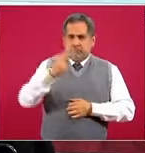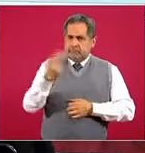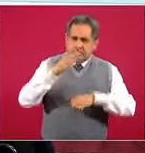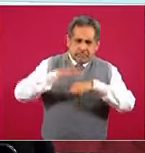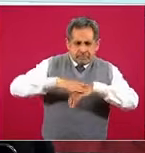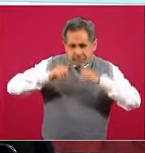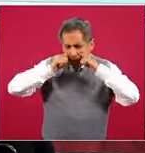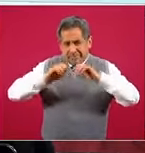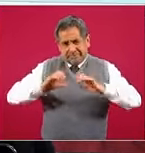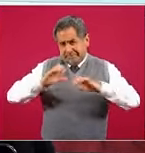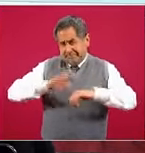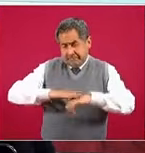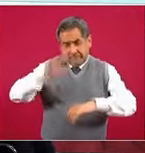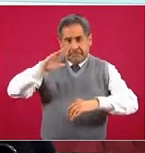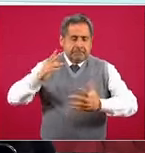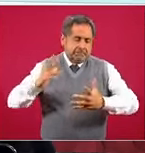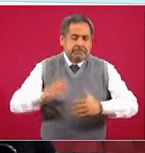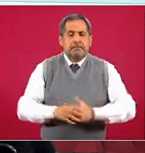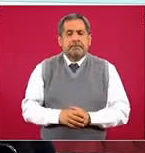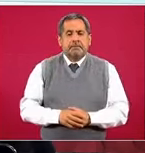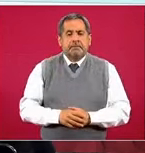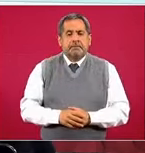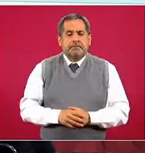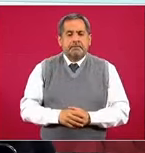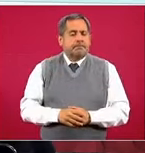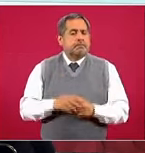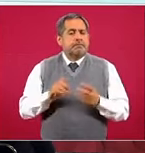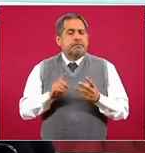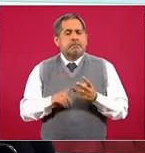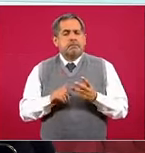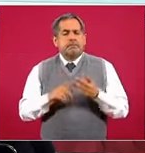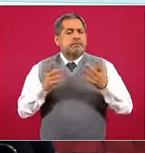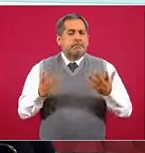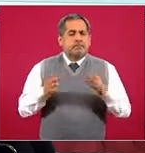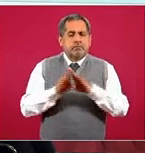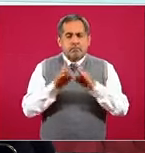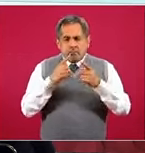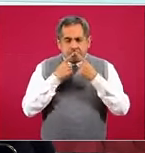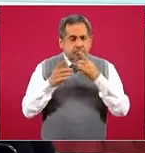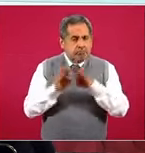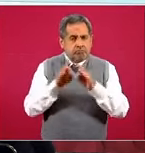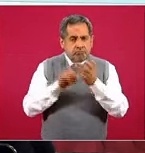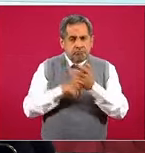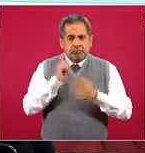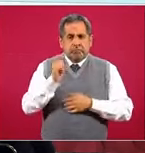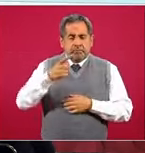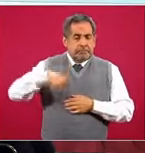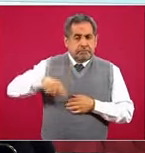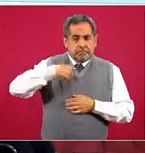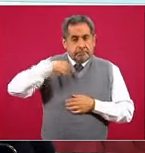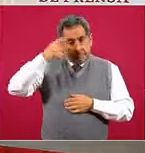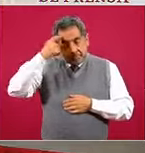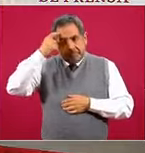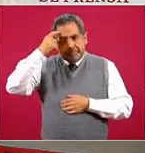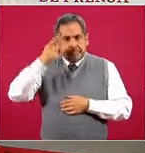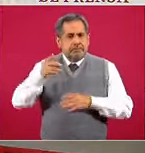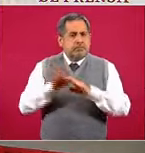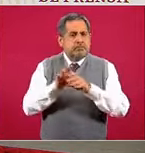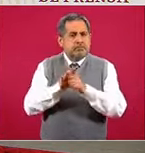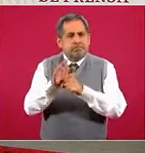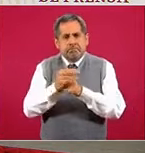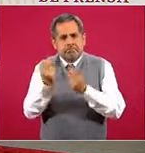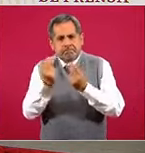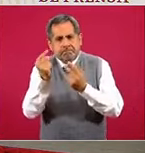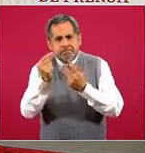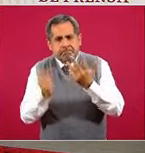cuidados críticos. Los criterios e indicadores se pueden revisar y modificar de acuerdo con la actividad epidémica o las